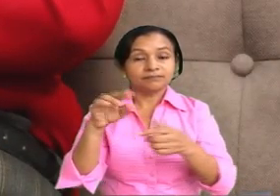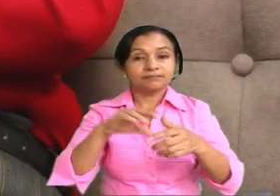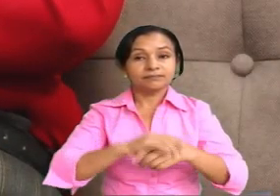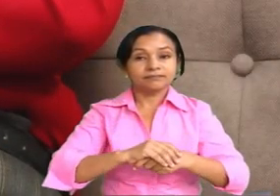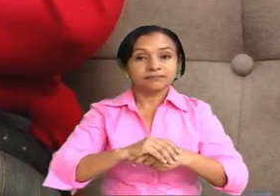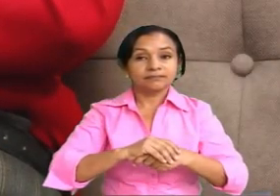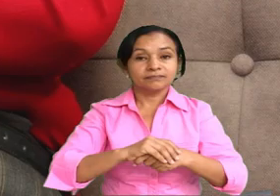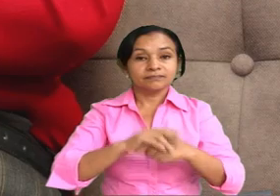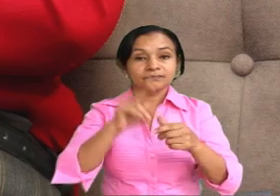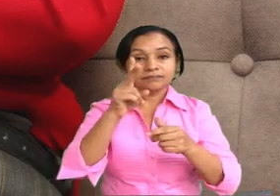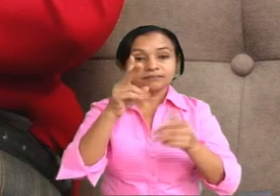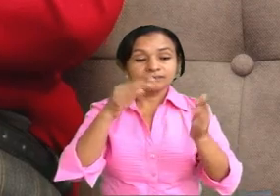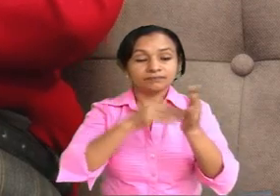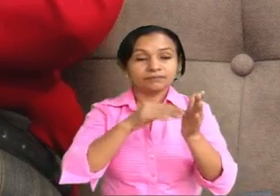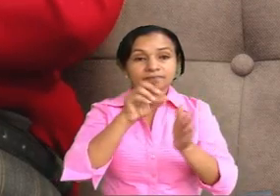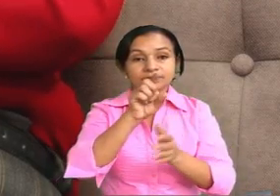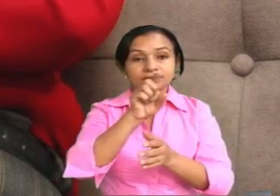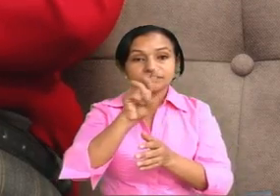en el 2013,